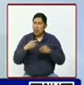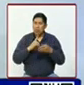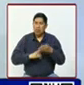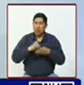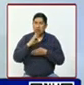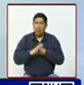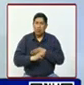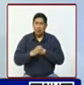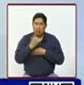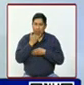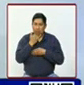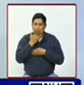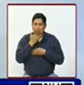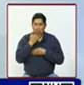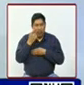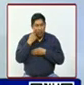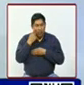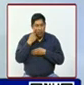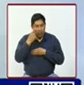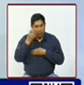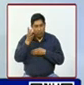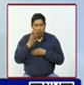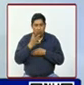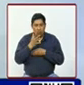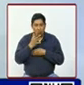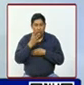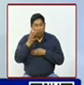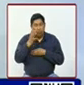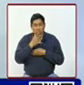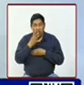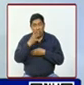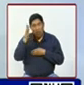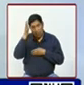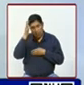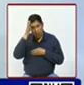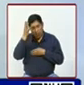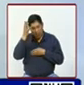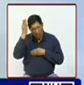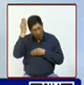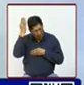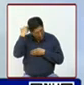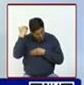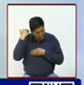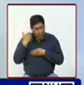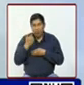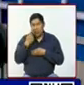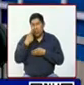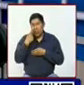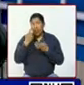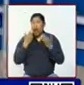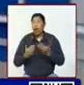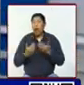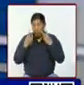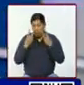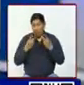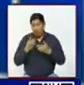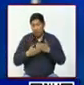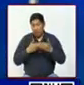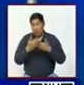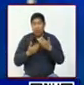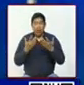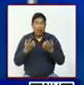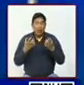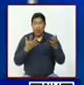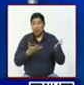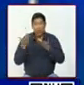aproximadamente. Conoció a sus padres biológicos. Fueron momentos emotivos, y ahora hay que ver, ¿no?, qué sucede acá.